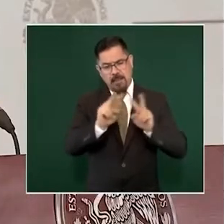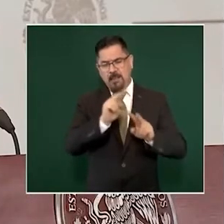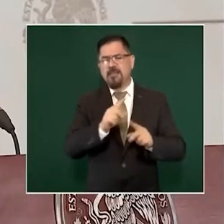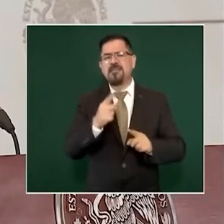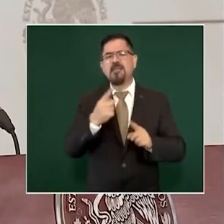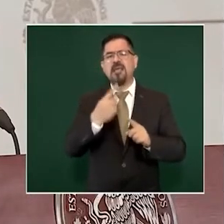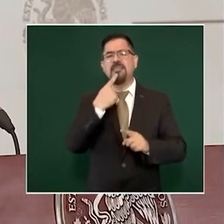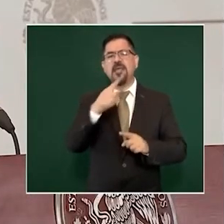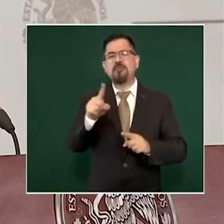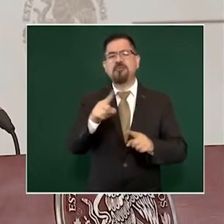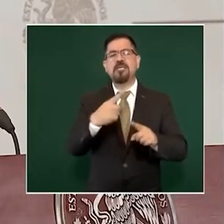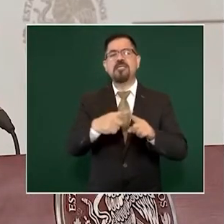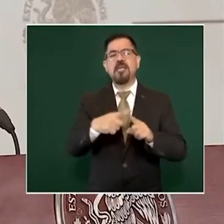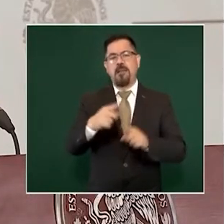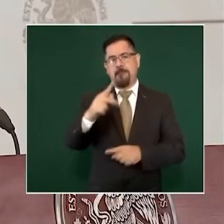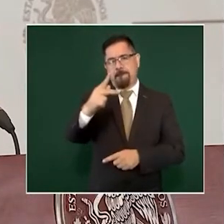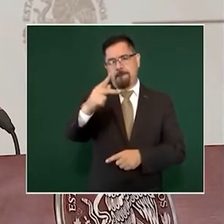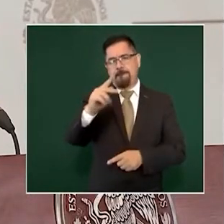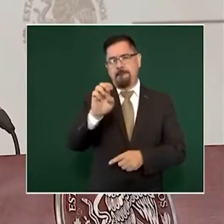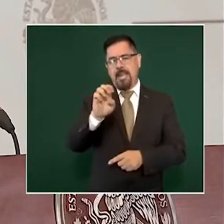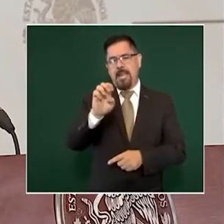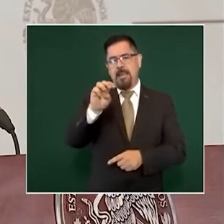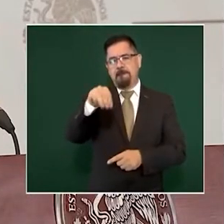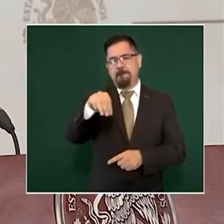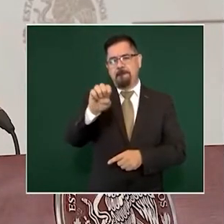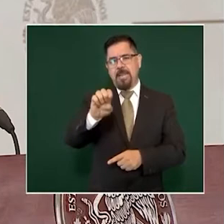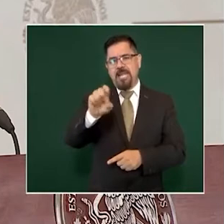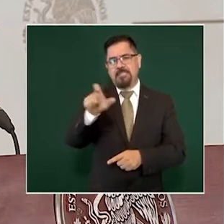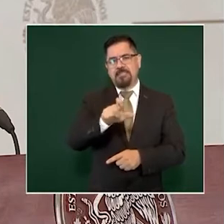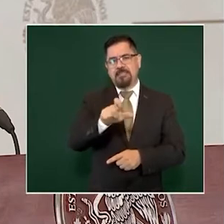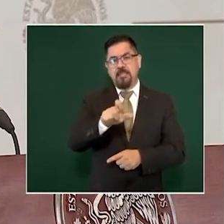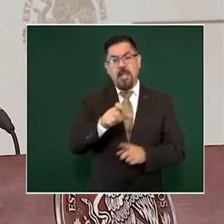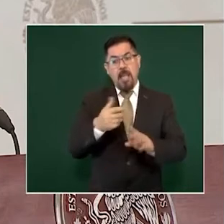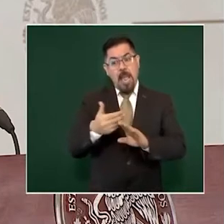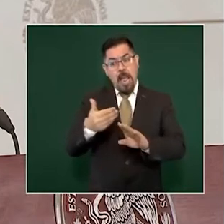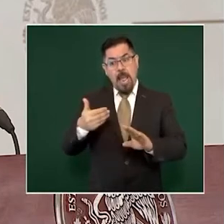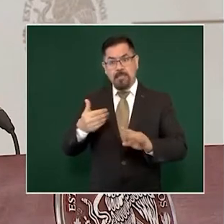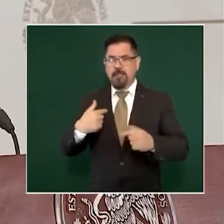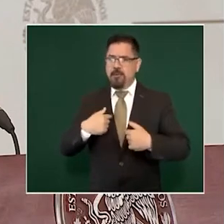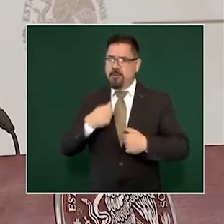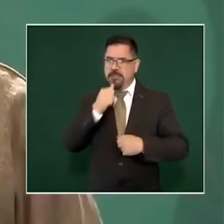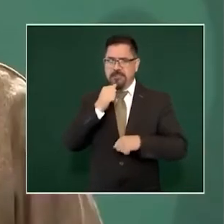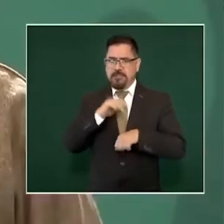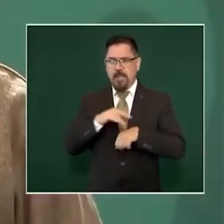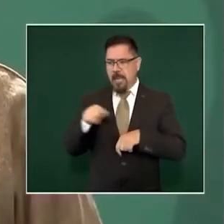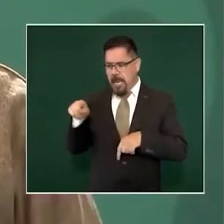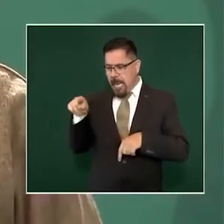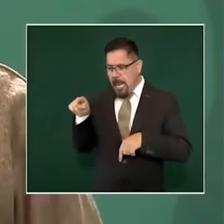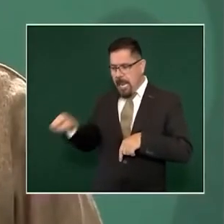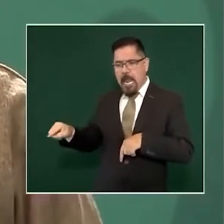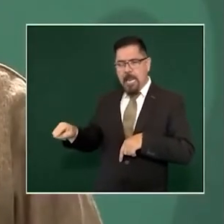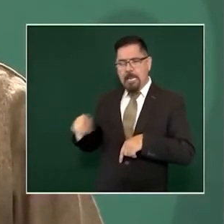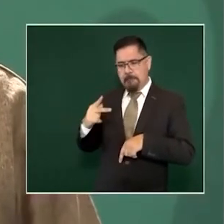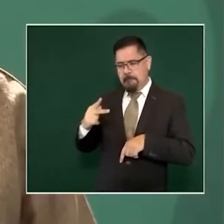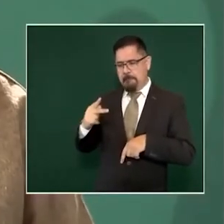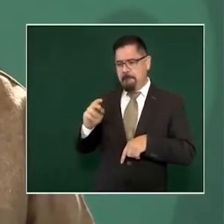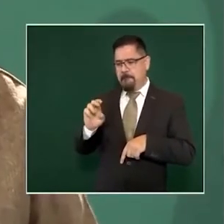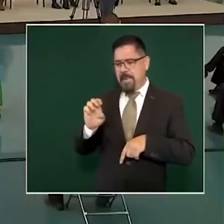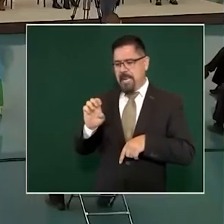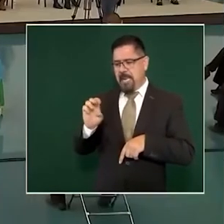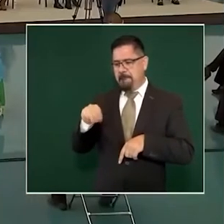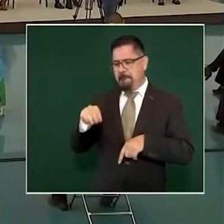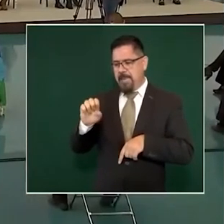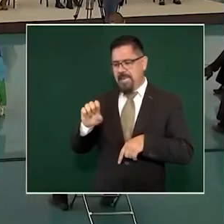incluso desde antes de que nosotros llegáramos. Se presentó esa